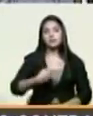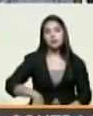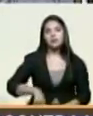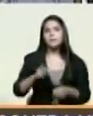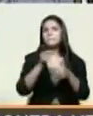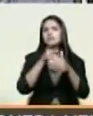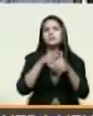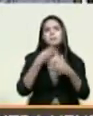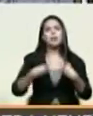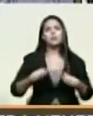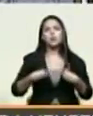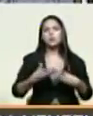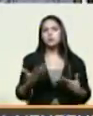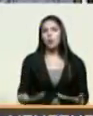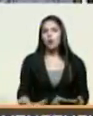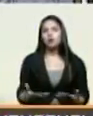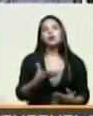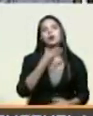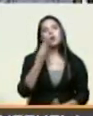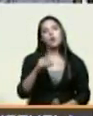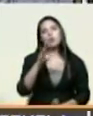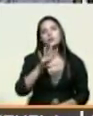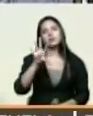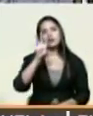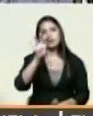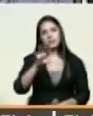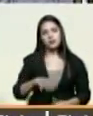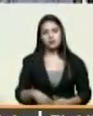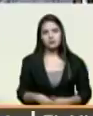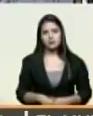su principal preocupación son los jóvenes de la patria.